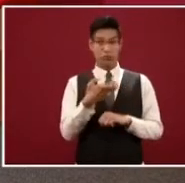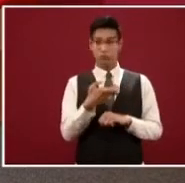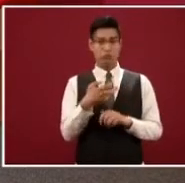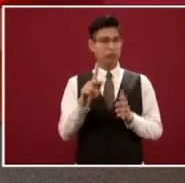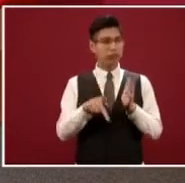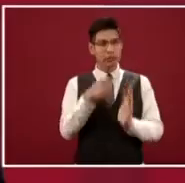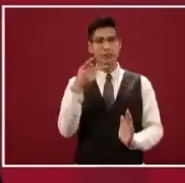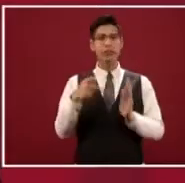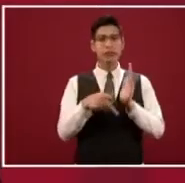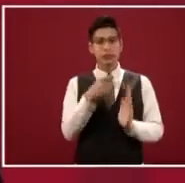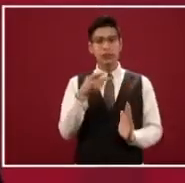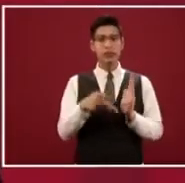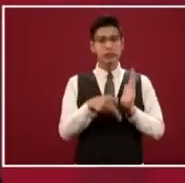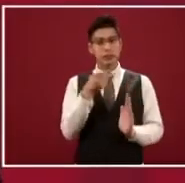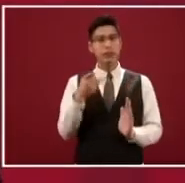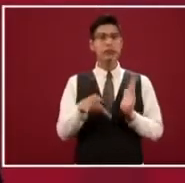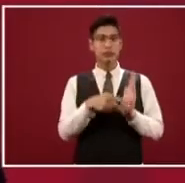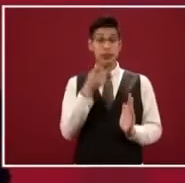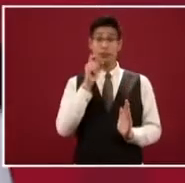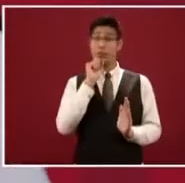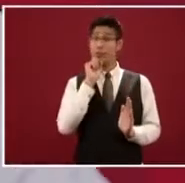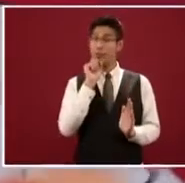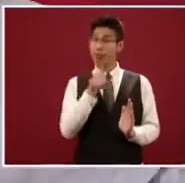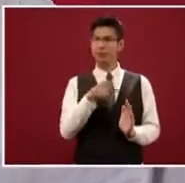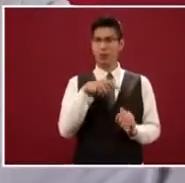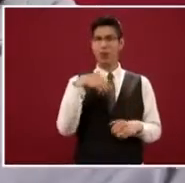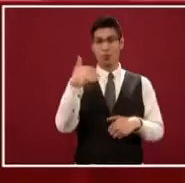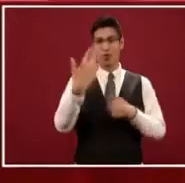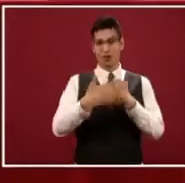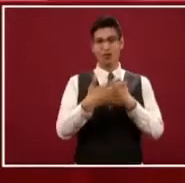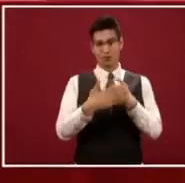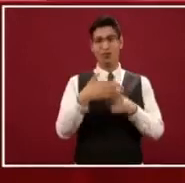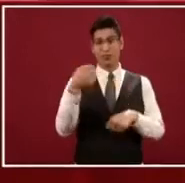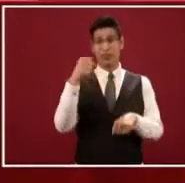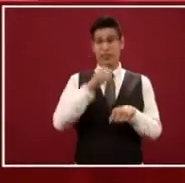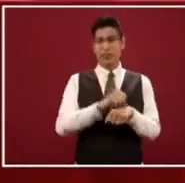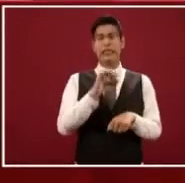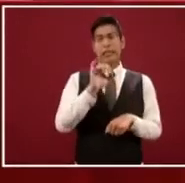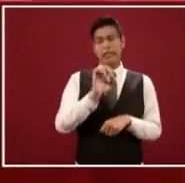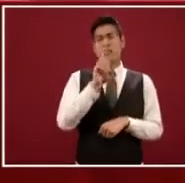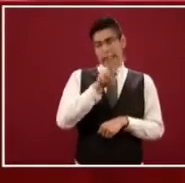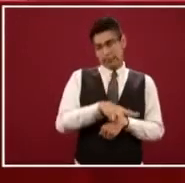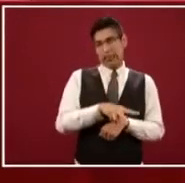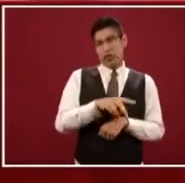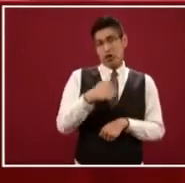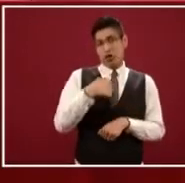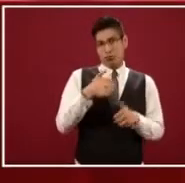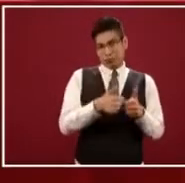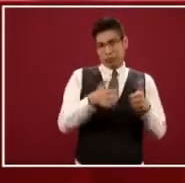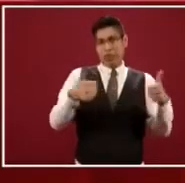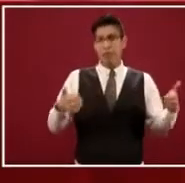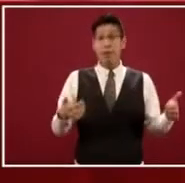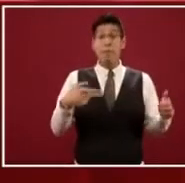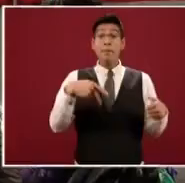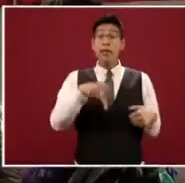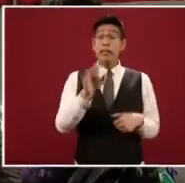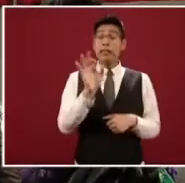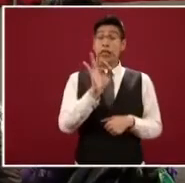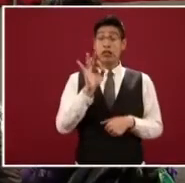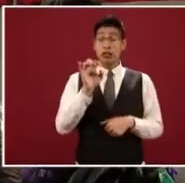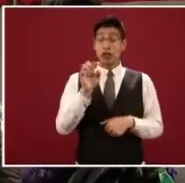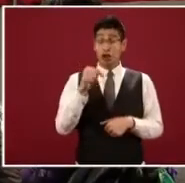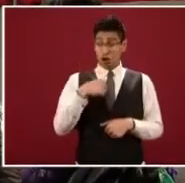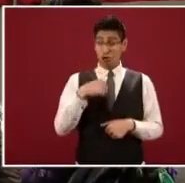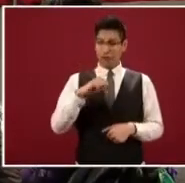todo en estas siguientes semanas que vamos a tener. Porque más allá de la sana distancia, si yo al estornudar o toser,